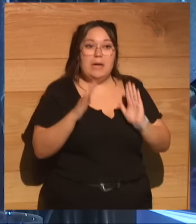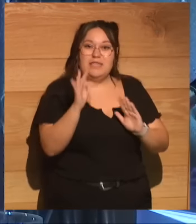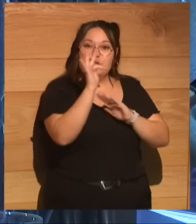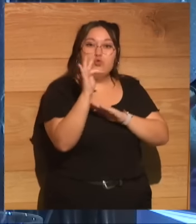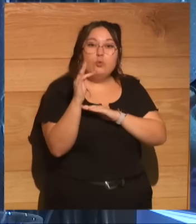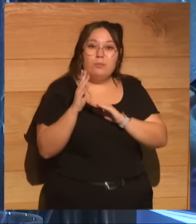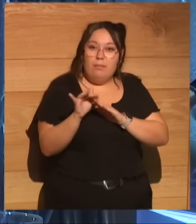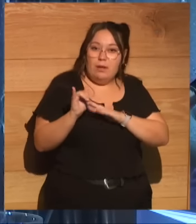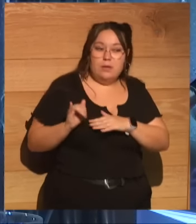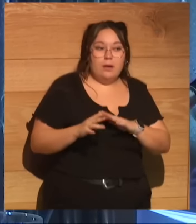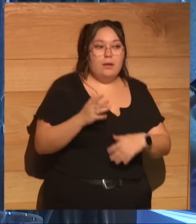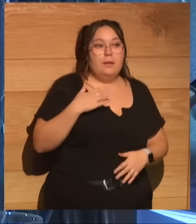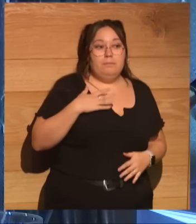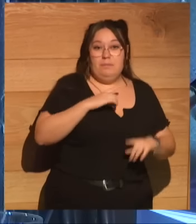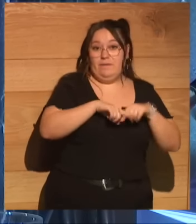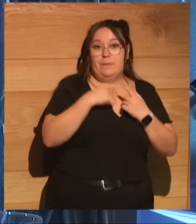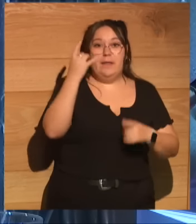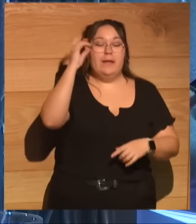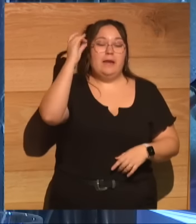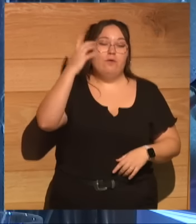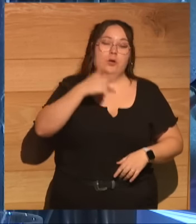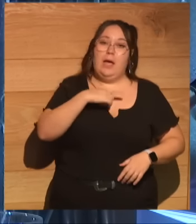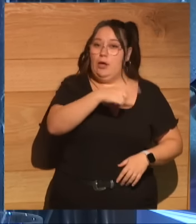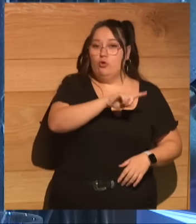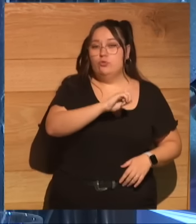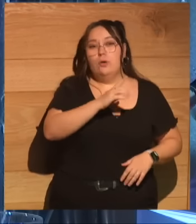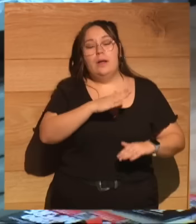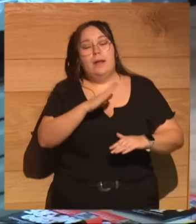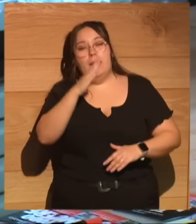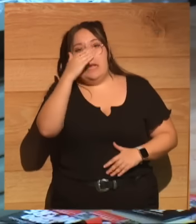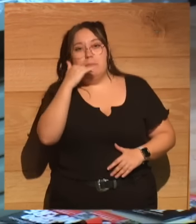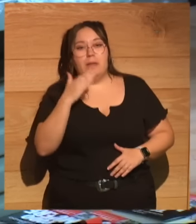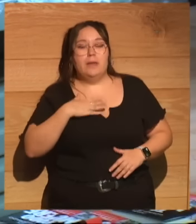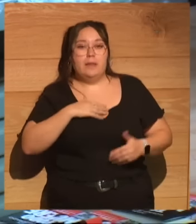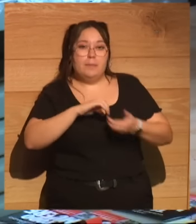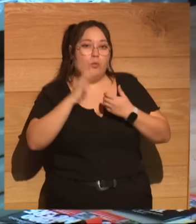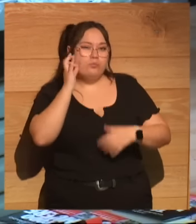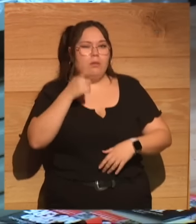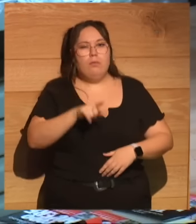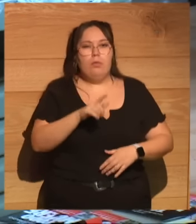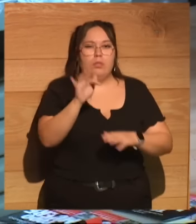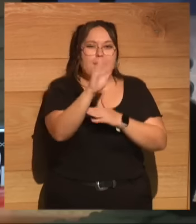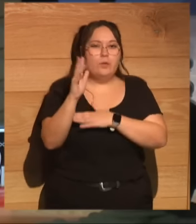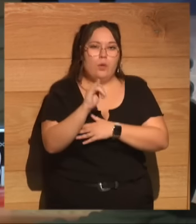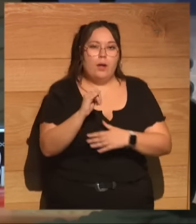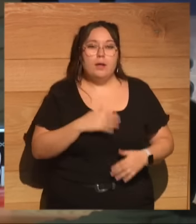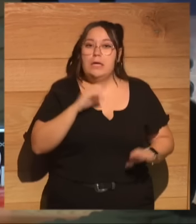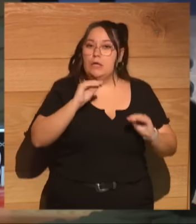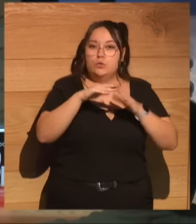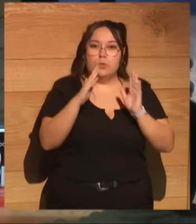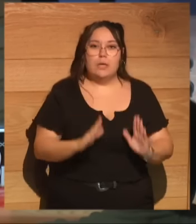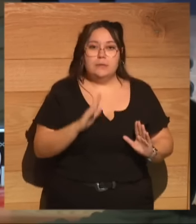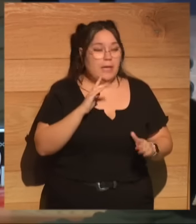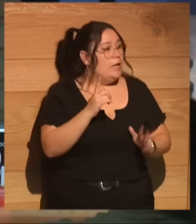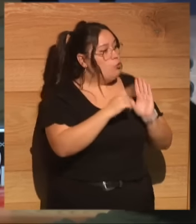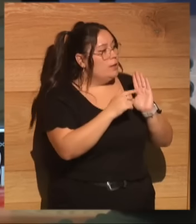verdad. Mi familia de California, no ellos, sino el padre de mi cuñada, tiene un cementerio. ¿Ah? Un cementerio en su casa, hay un